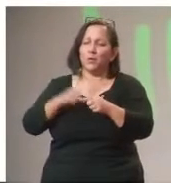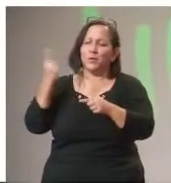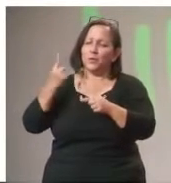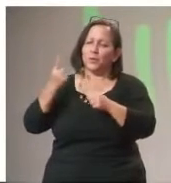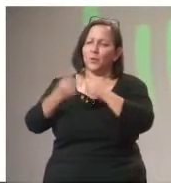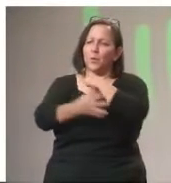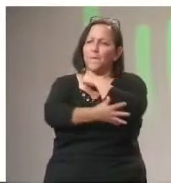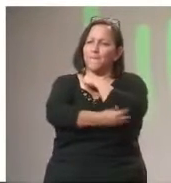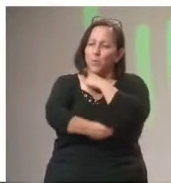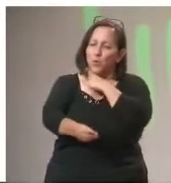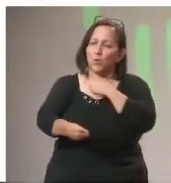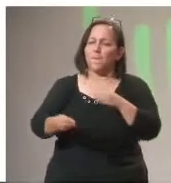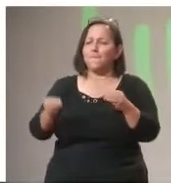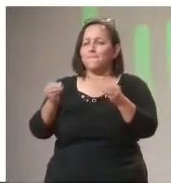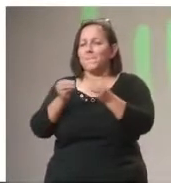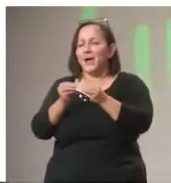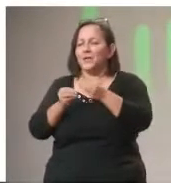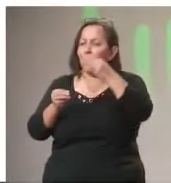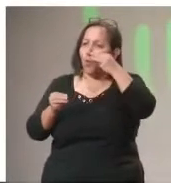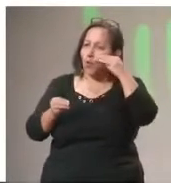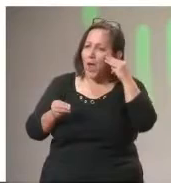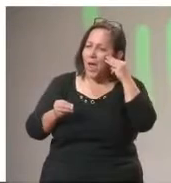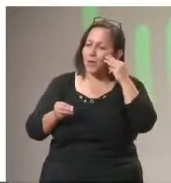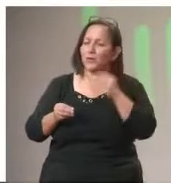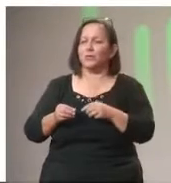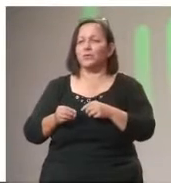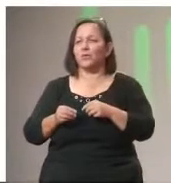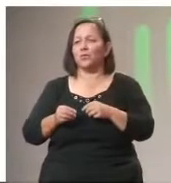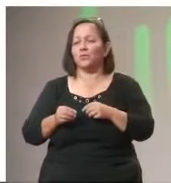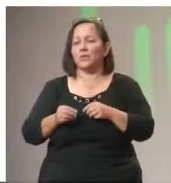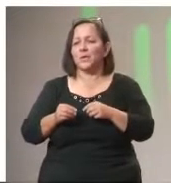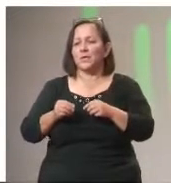más color más morado. Son las aguas del acuífero Barba.